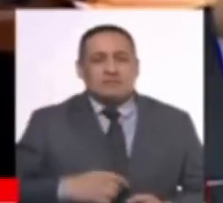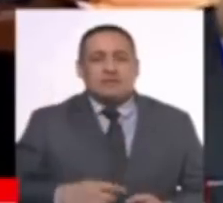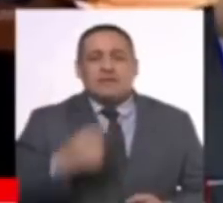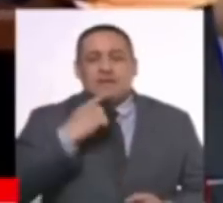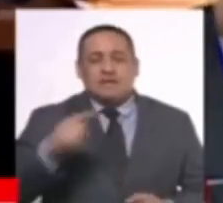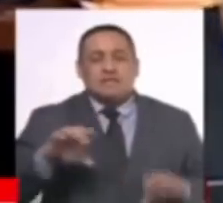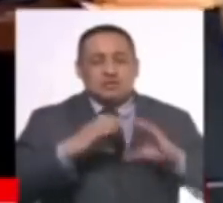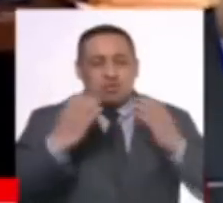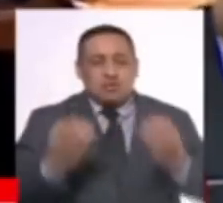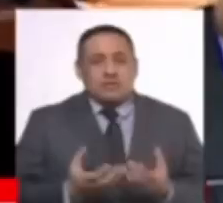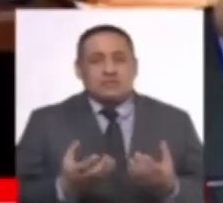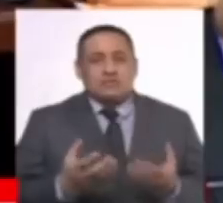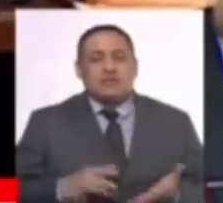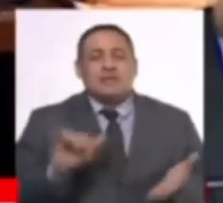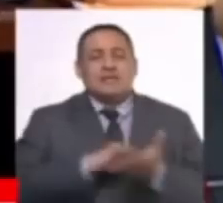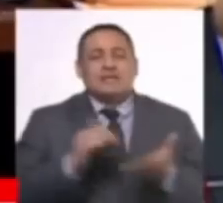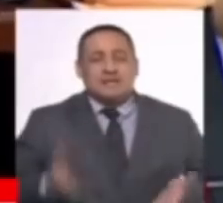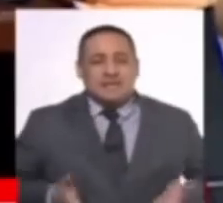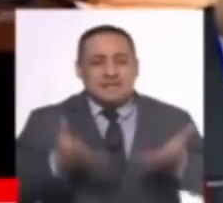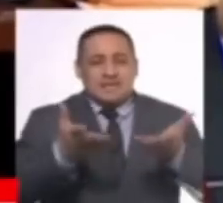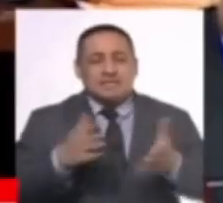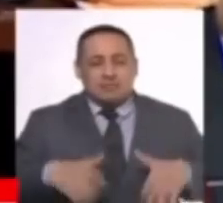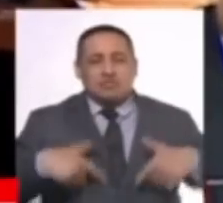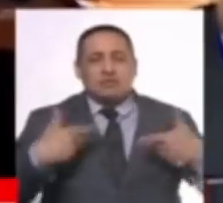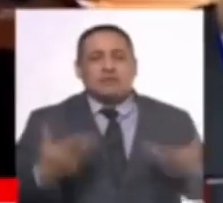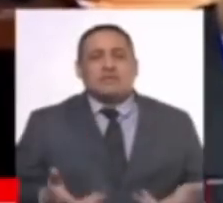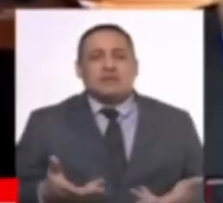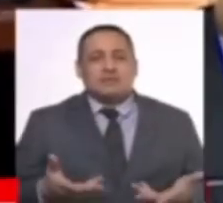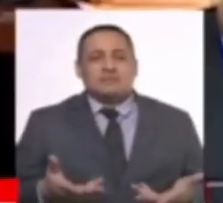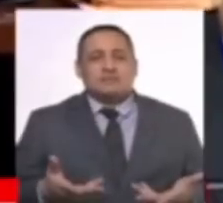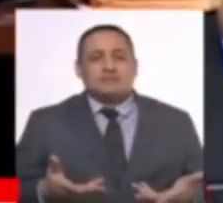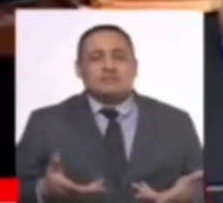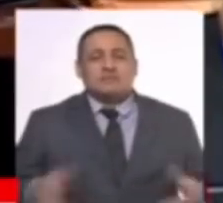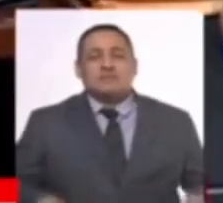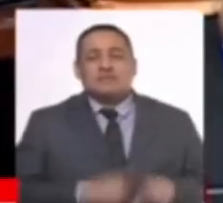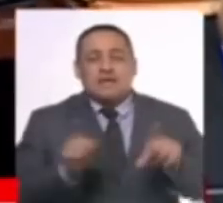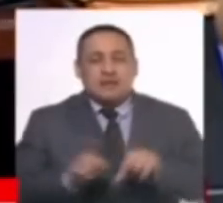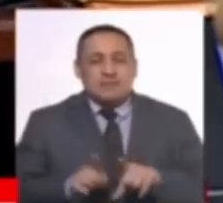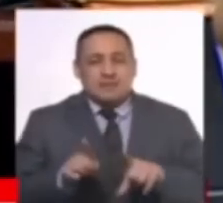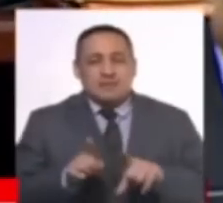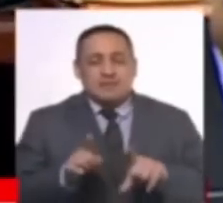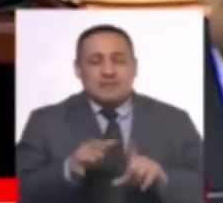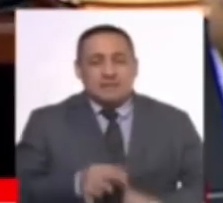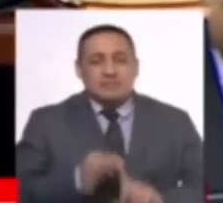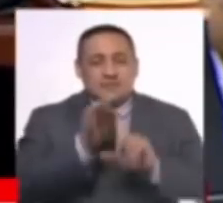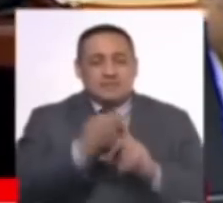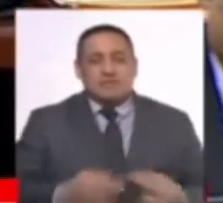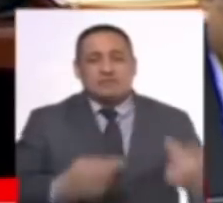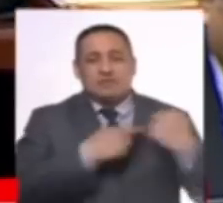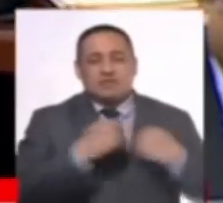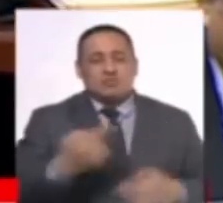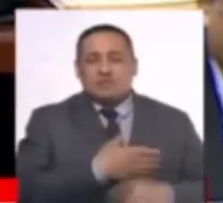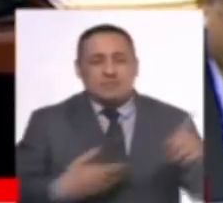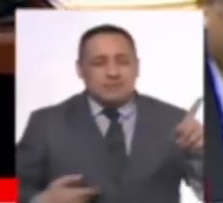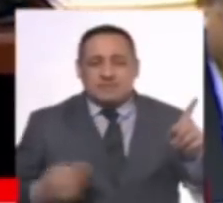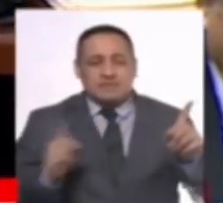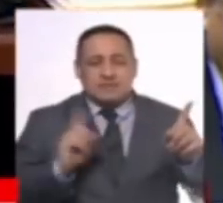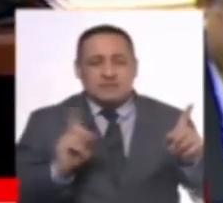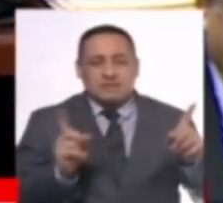Es el Congreso el que le da esa posibilidad. Y la prerrogativa no es del presidente de la